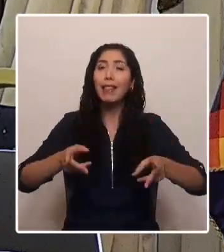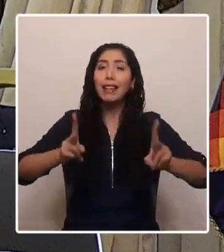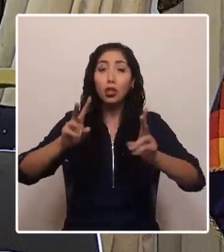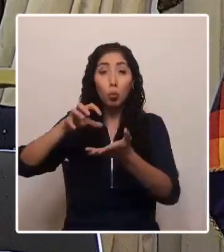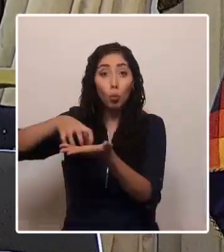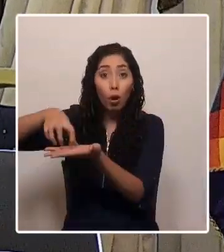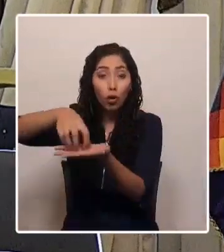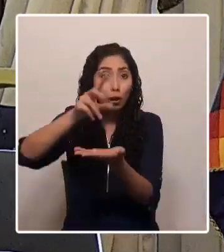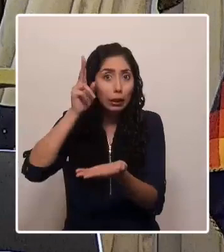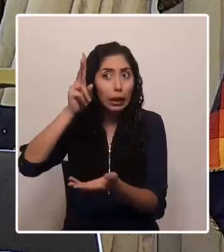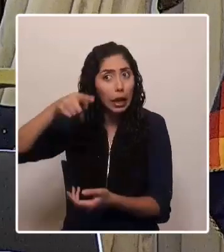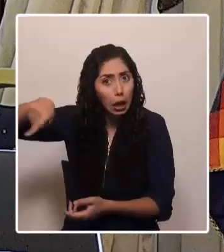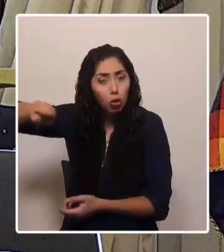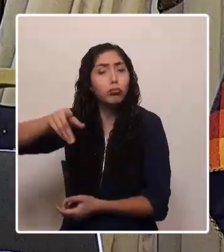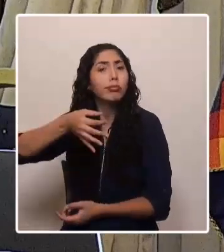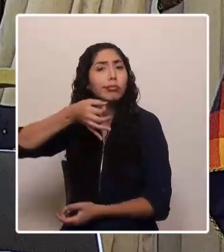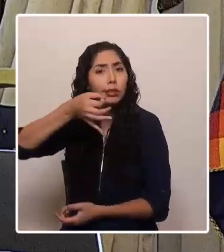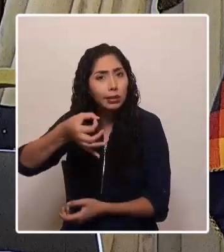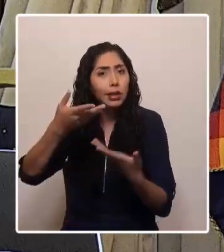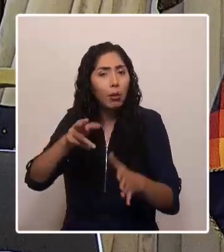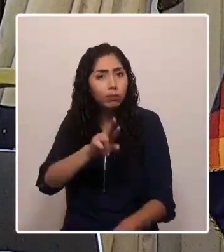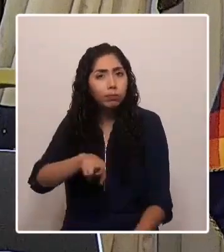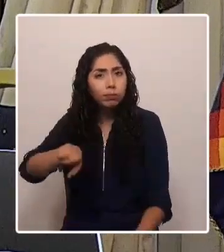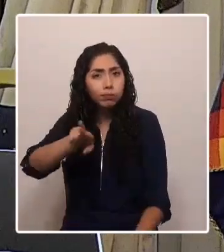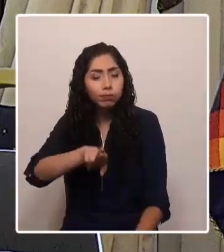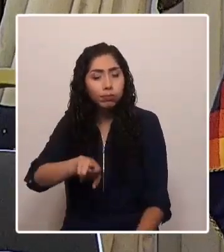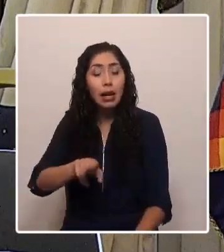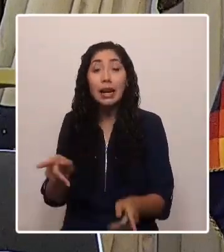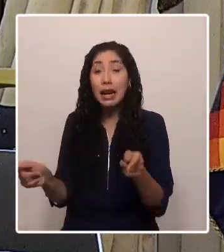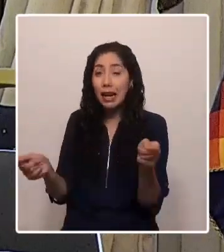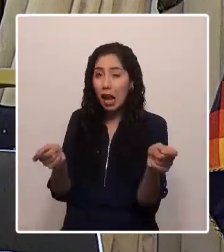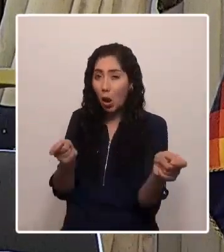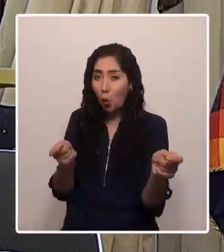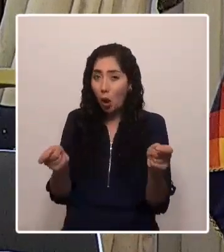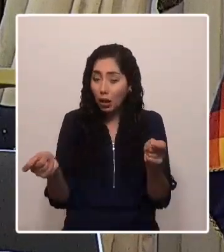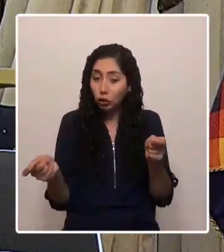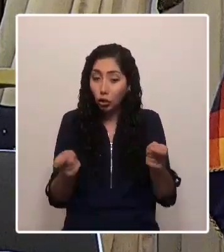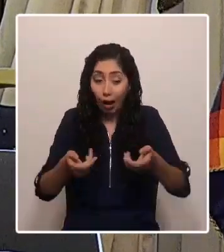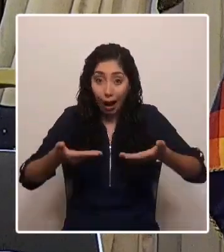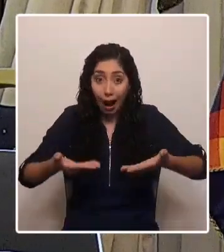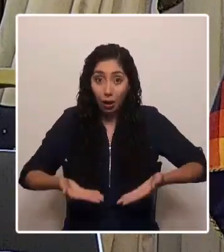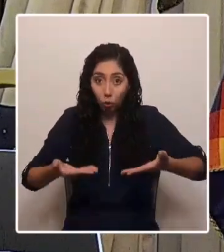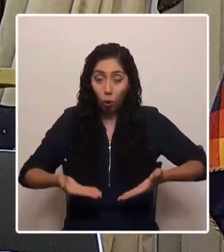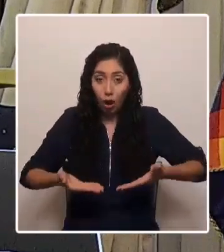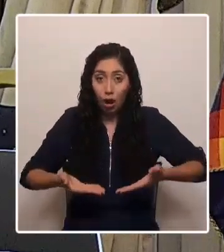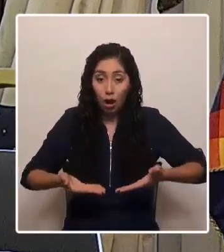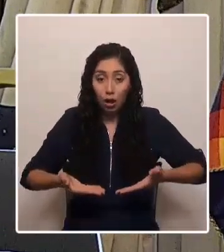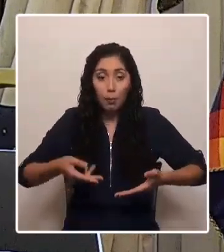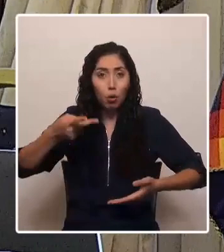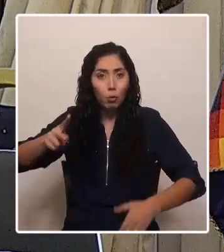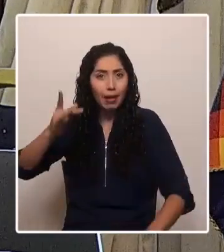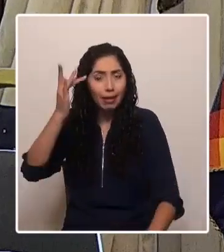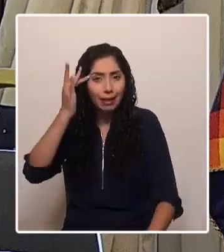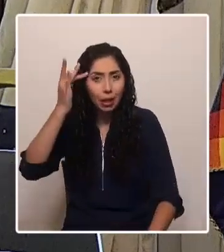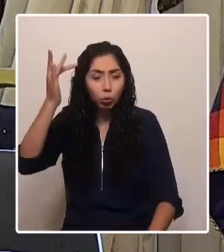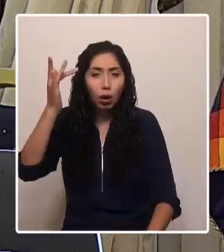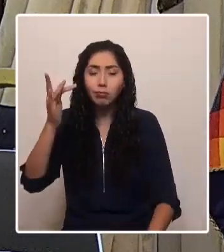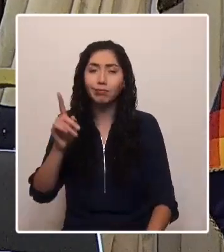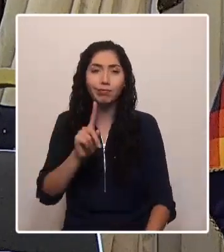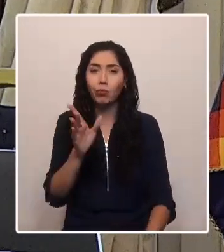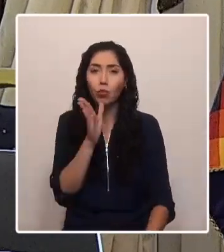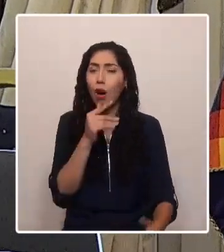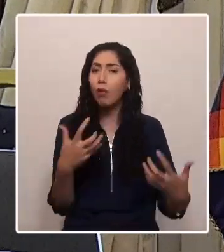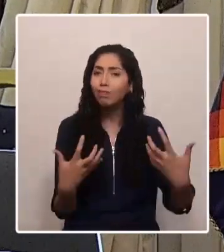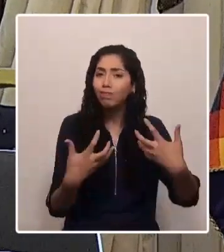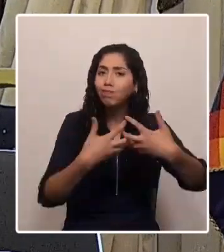indígenas han reiterado que la regularización actual de la propiedad intelectual tampoco se ajusta a las